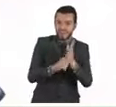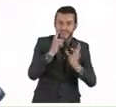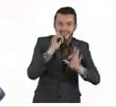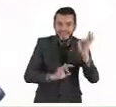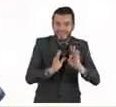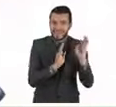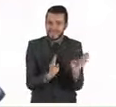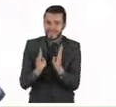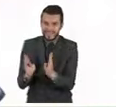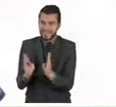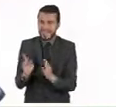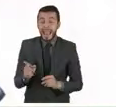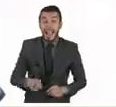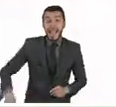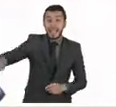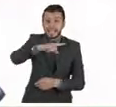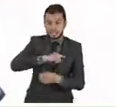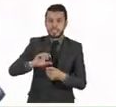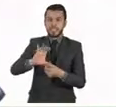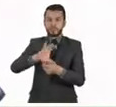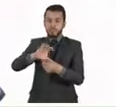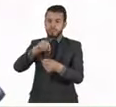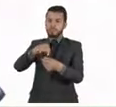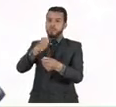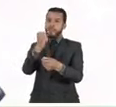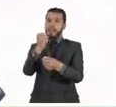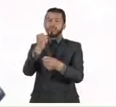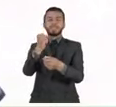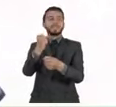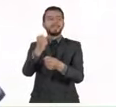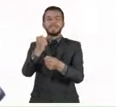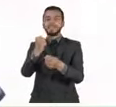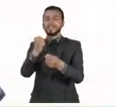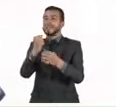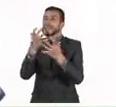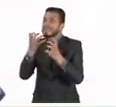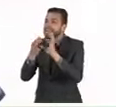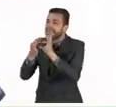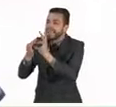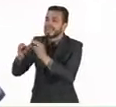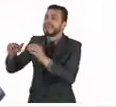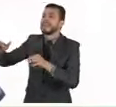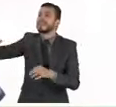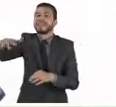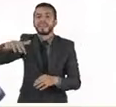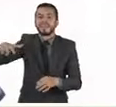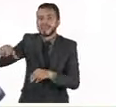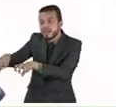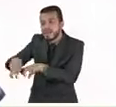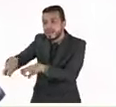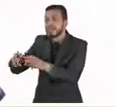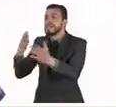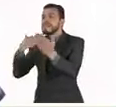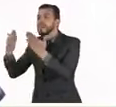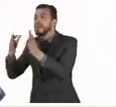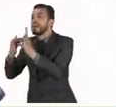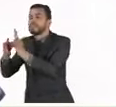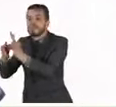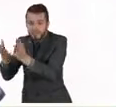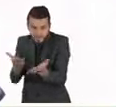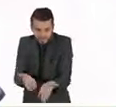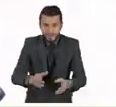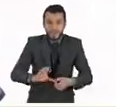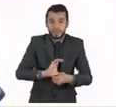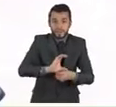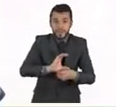con una ciudad que está enfocada en tener una relación diferente con el territorio, para nosotros tiene una